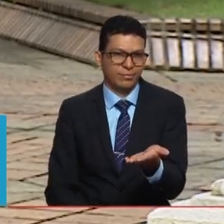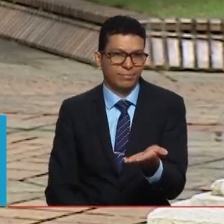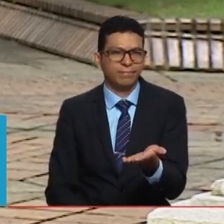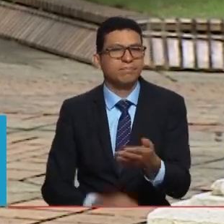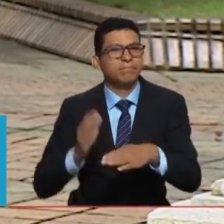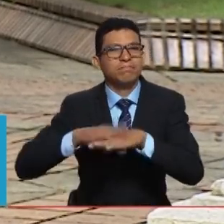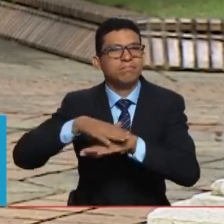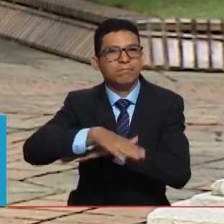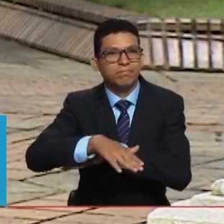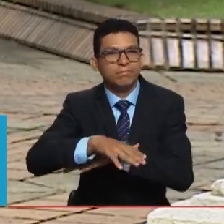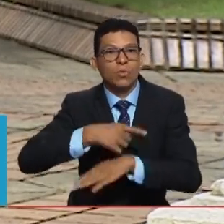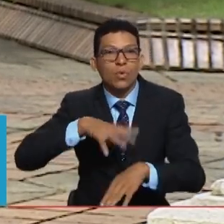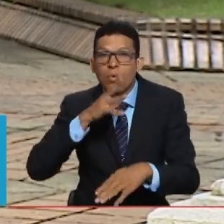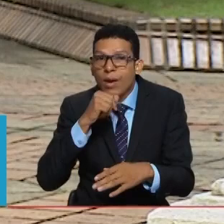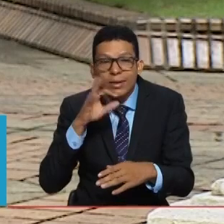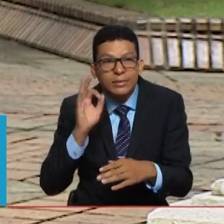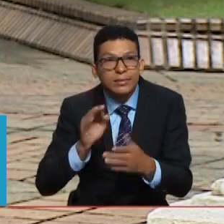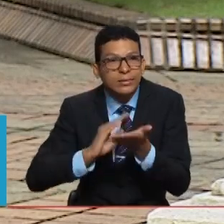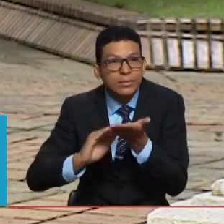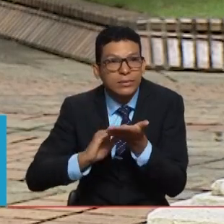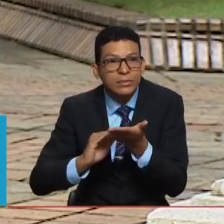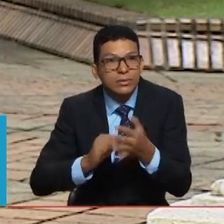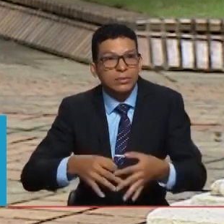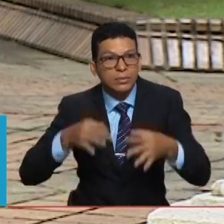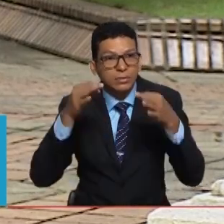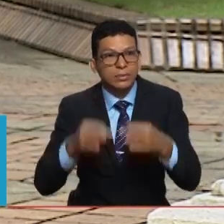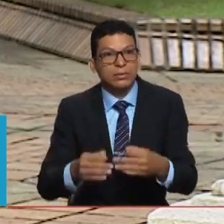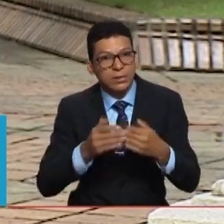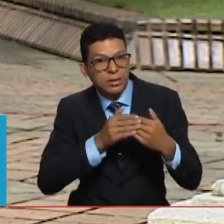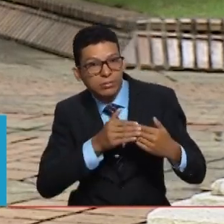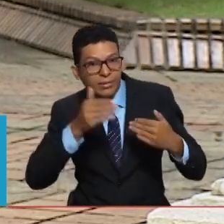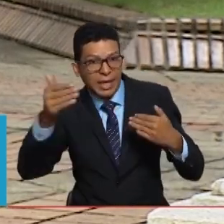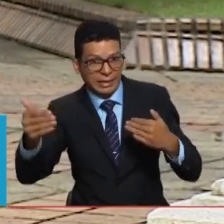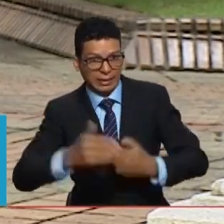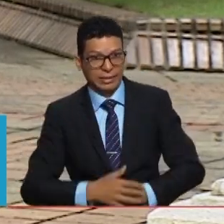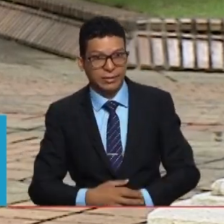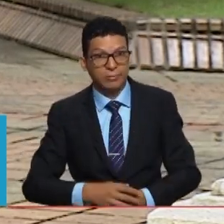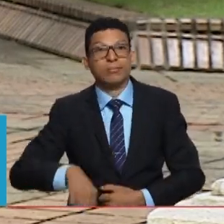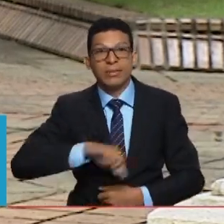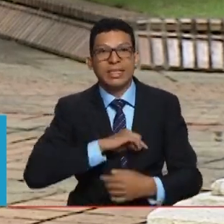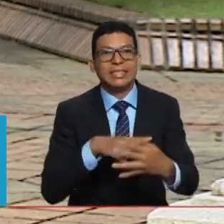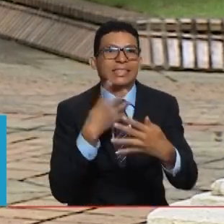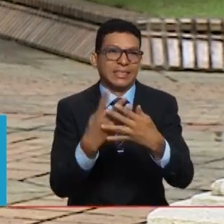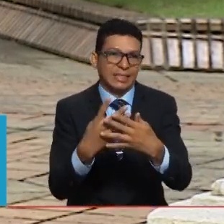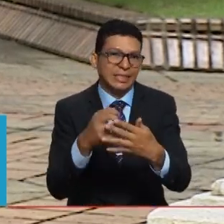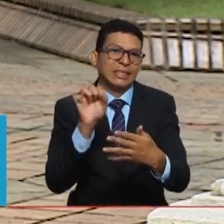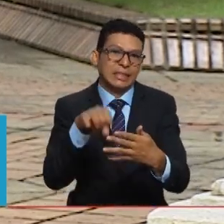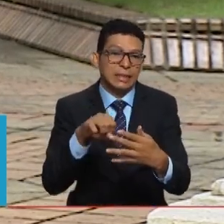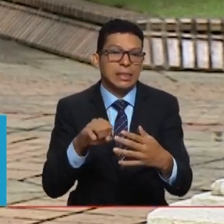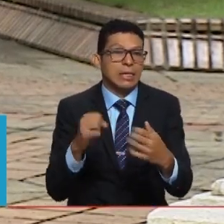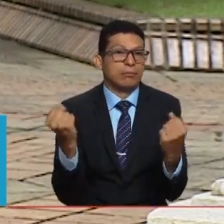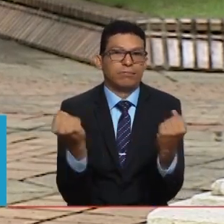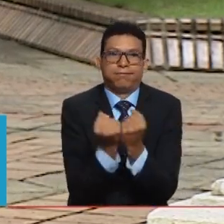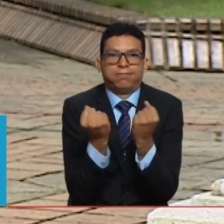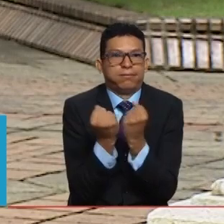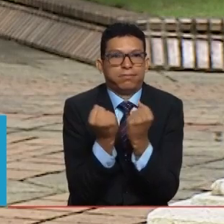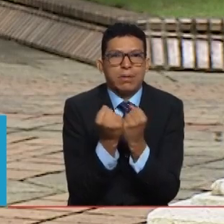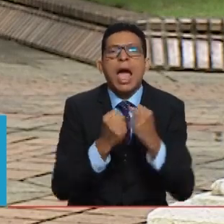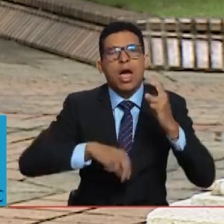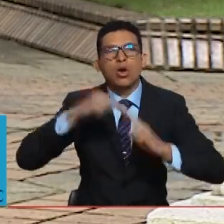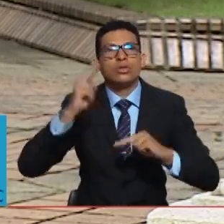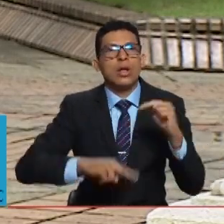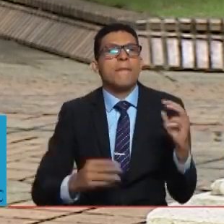Genera que no encontremos soluciones reales a un mediano y largo plazo. Es decir, tenemos cárceles, sí, se nos llenaron, sí, construyamos otra.